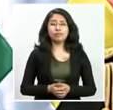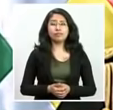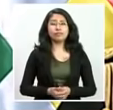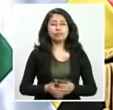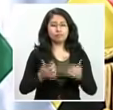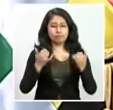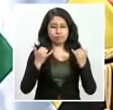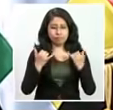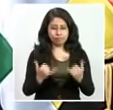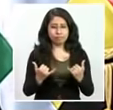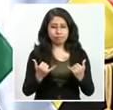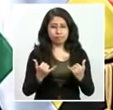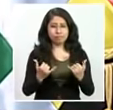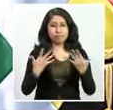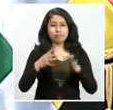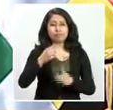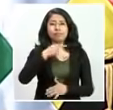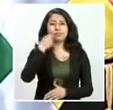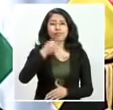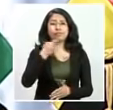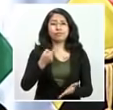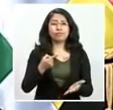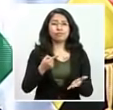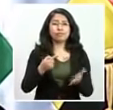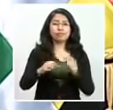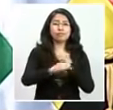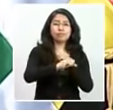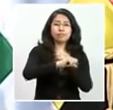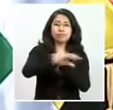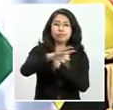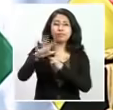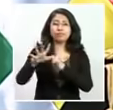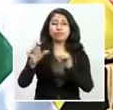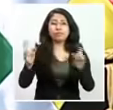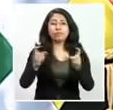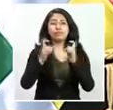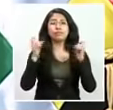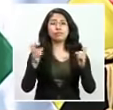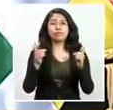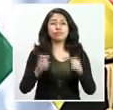Hoy, como lo mencionábamos en nuestra campaña,